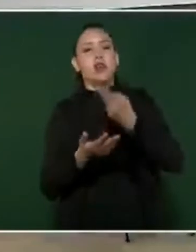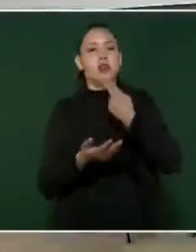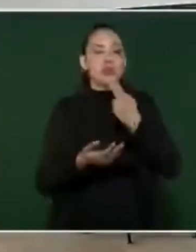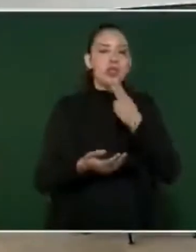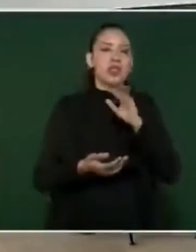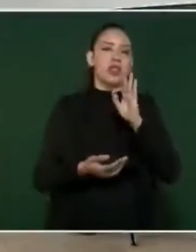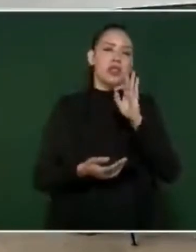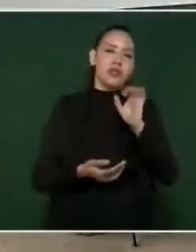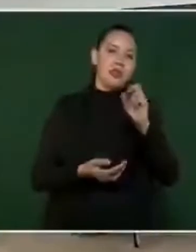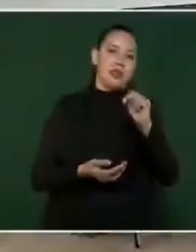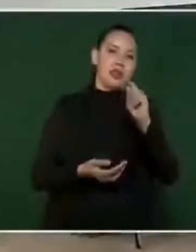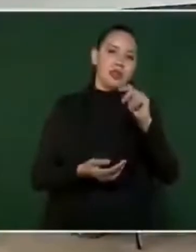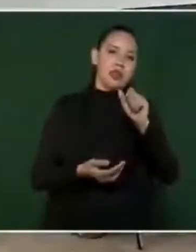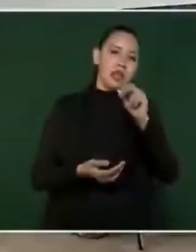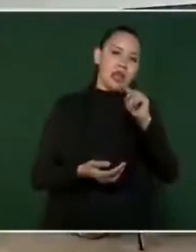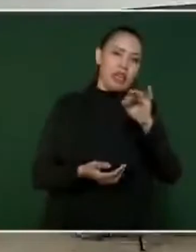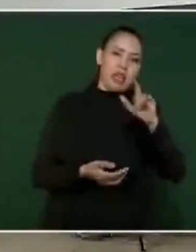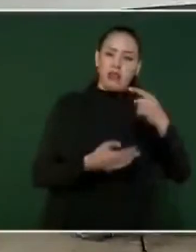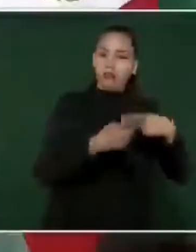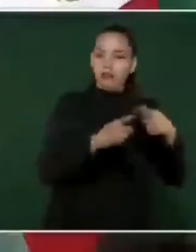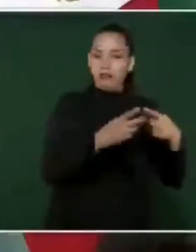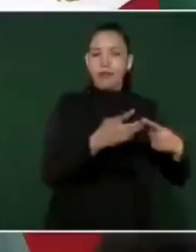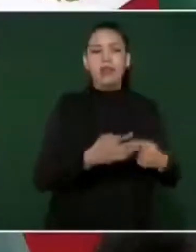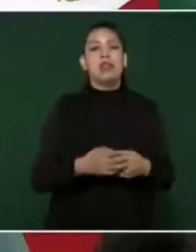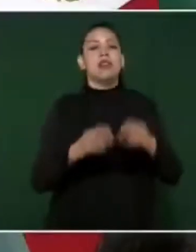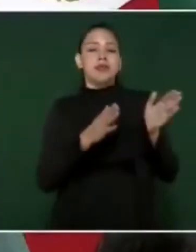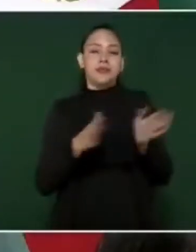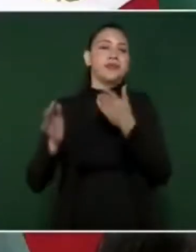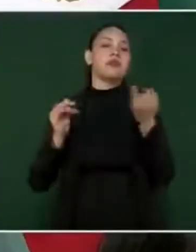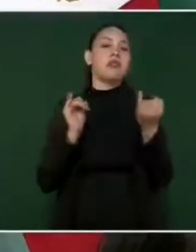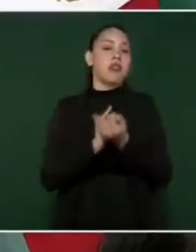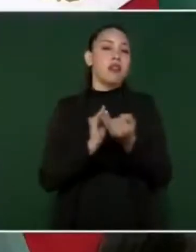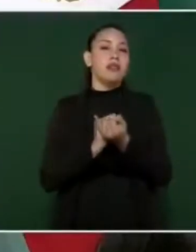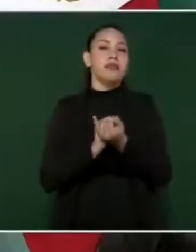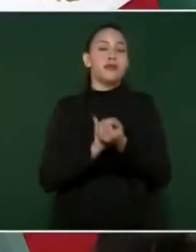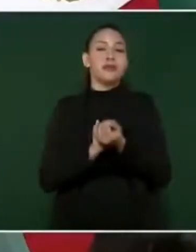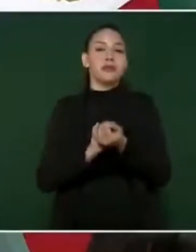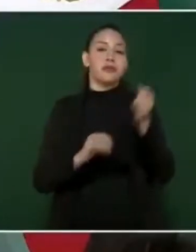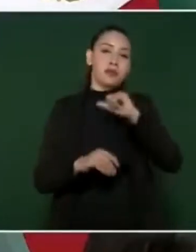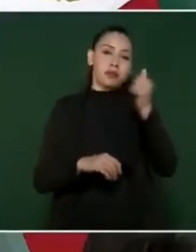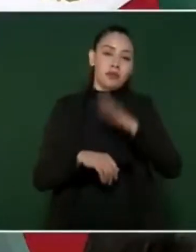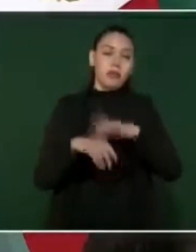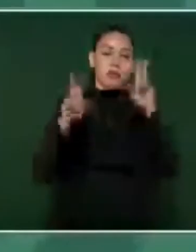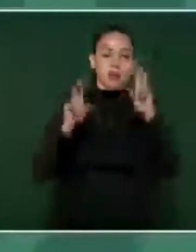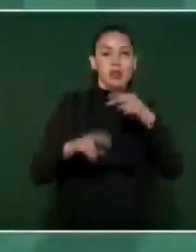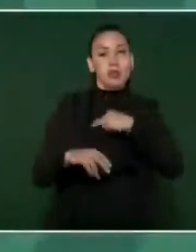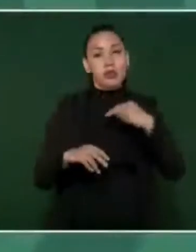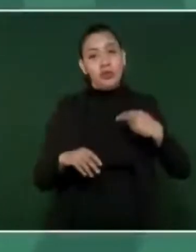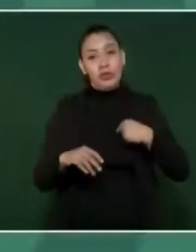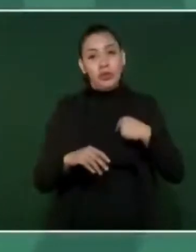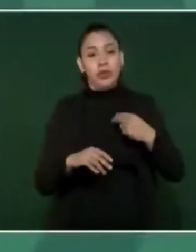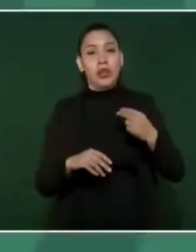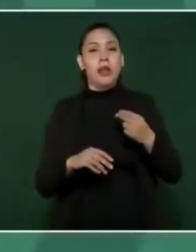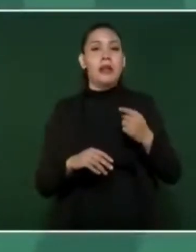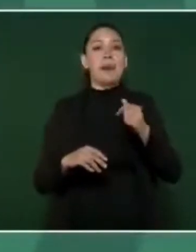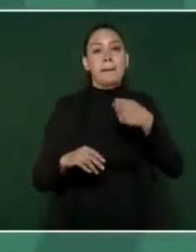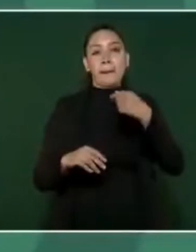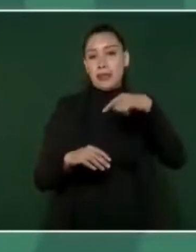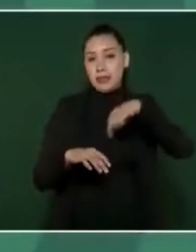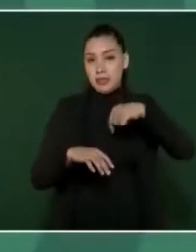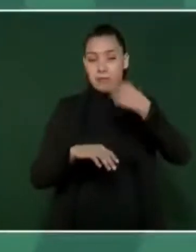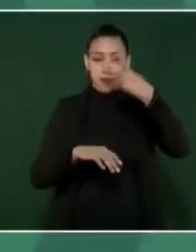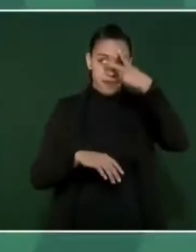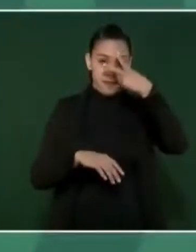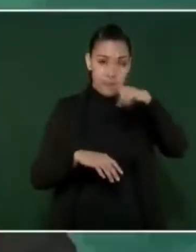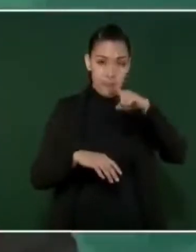con que somos los principales socios comerciales, México y Estados Unidos. Es la relación, quizá una de las relaciones